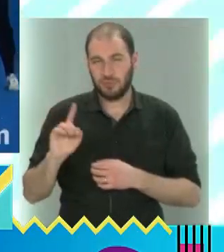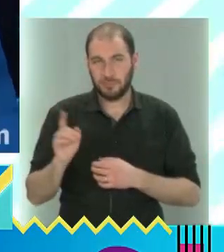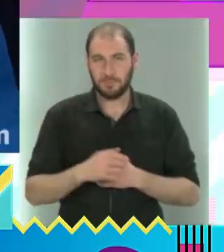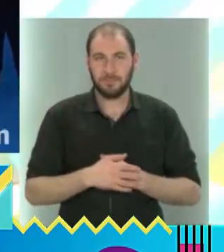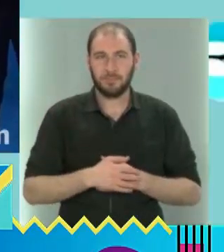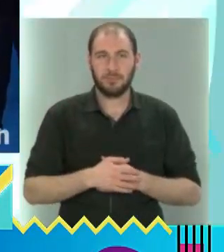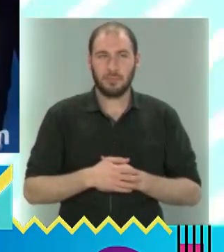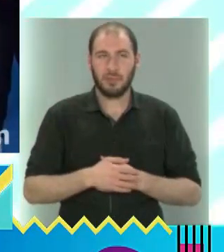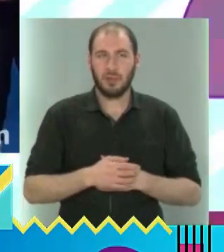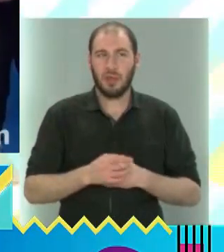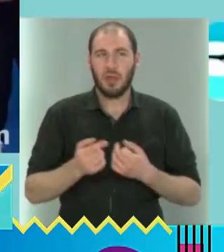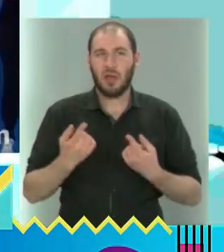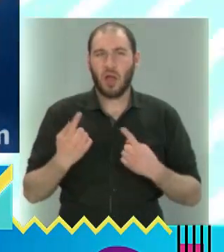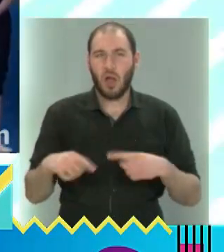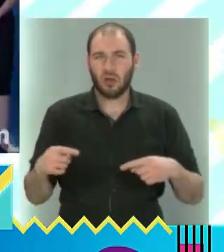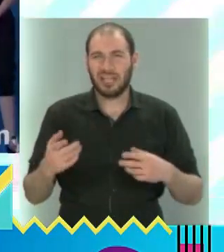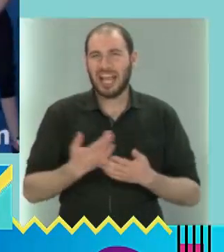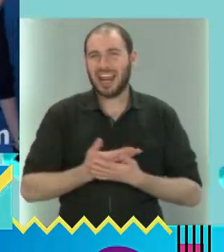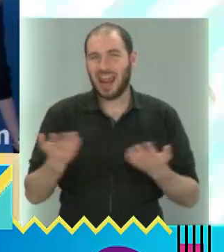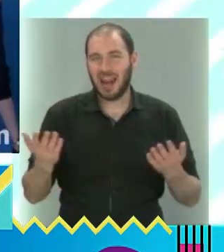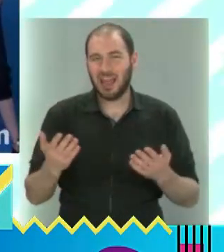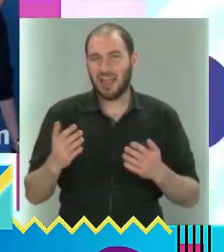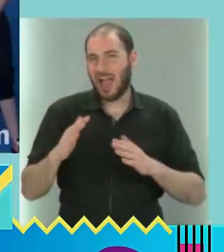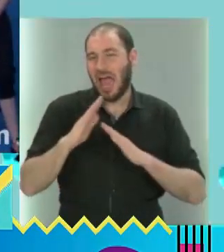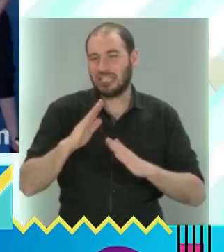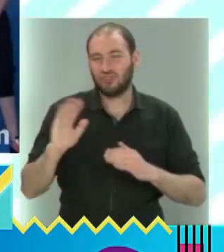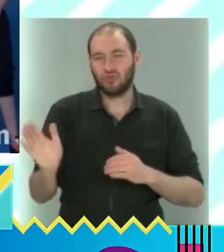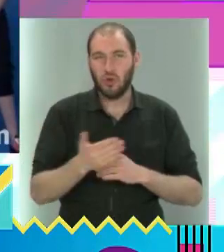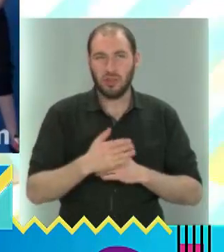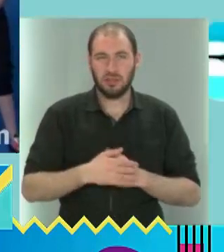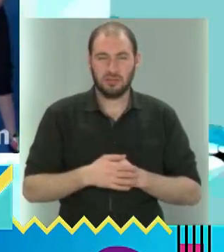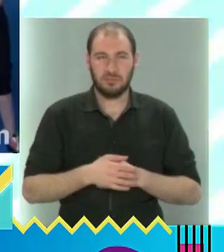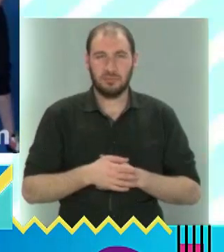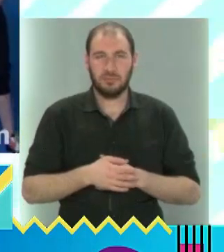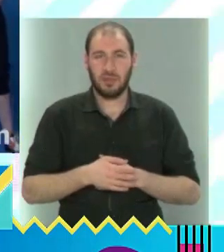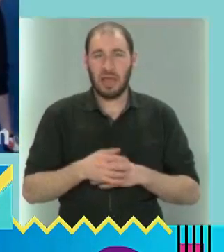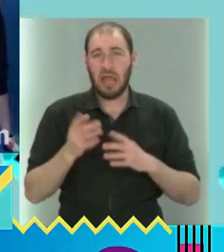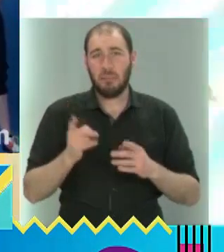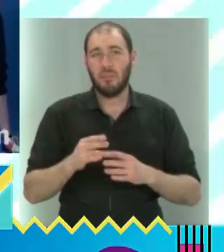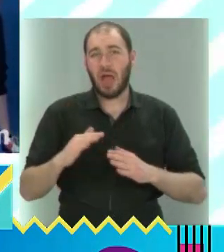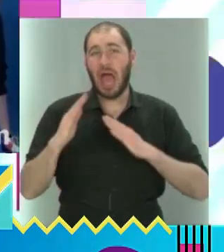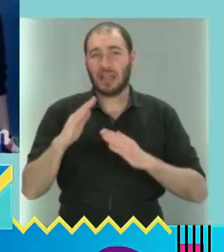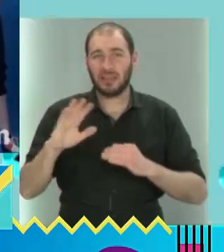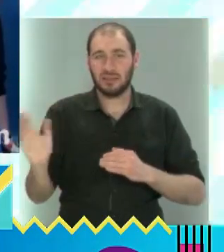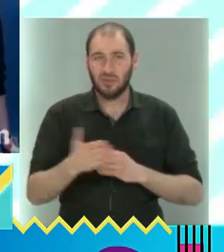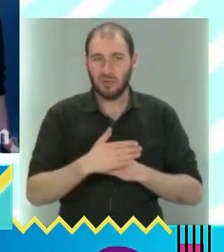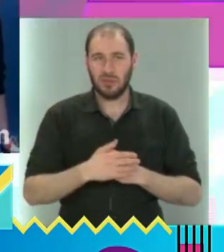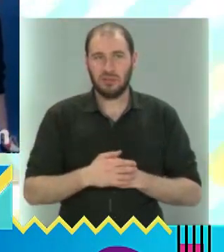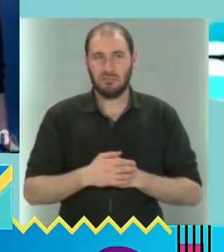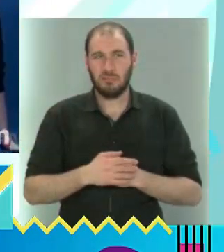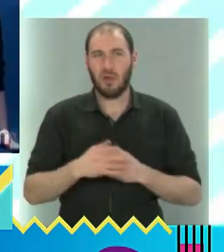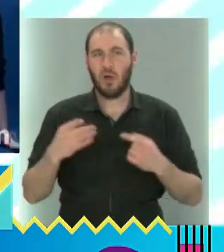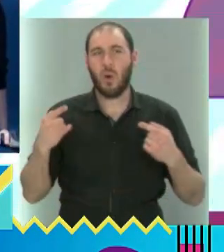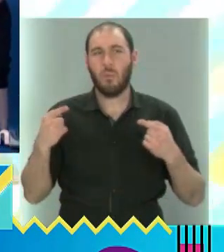que es algo general de todas las artes marciales, o sea, como que todas las artes marciales